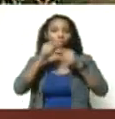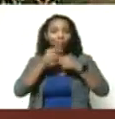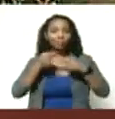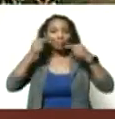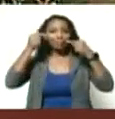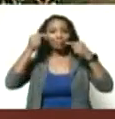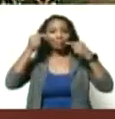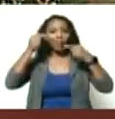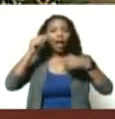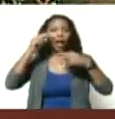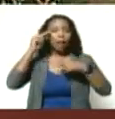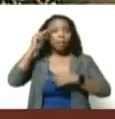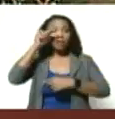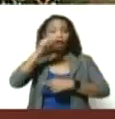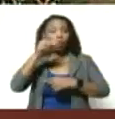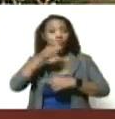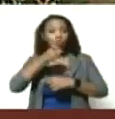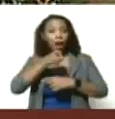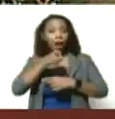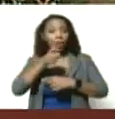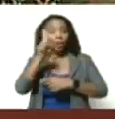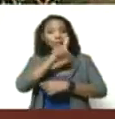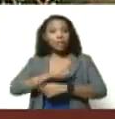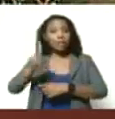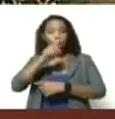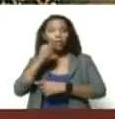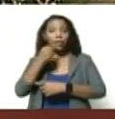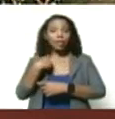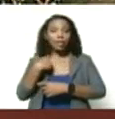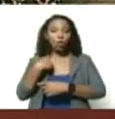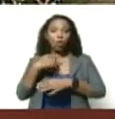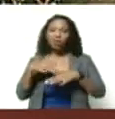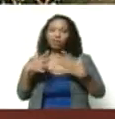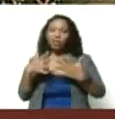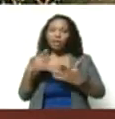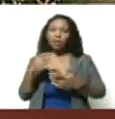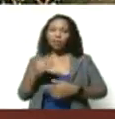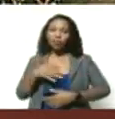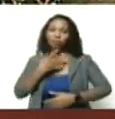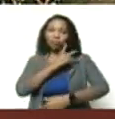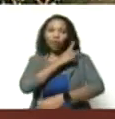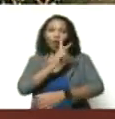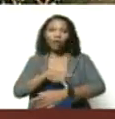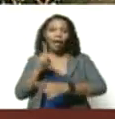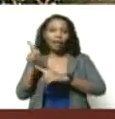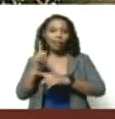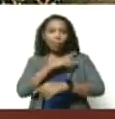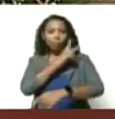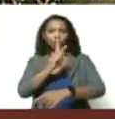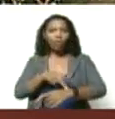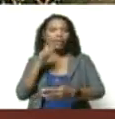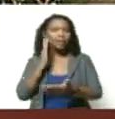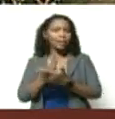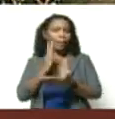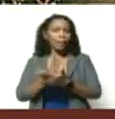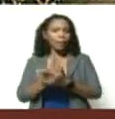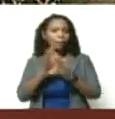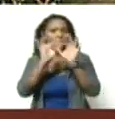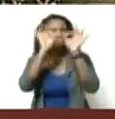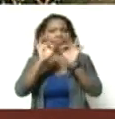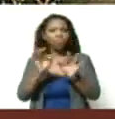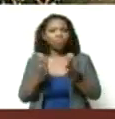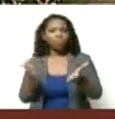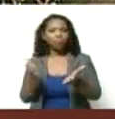sonrisa, la mirada que buscaba en el hemiciclo diciéndome, ¿qué hubo, poeta? A ese poeta que siempre le regaló la